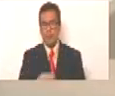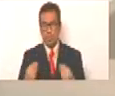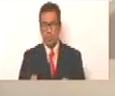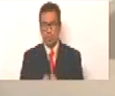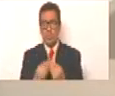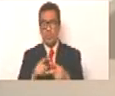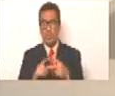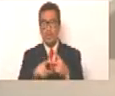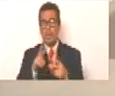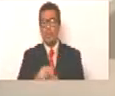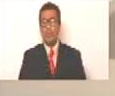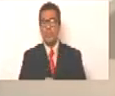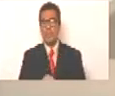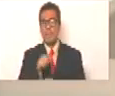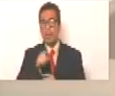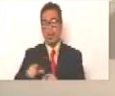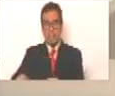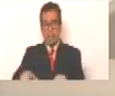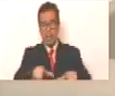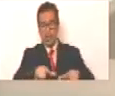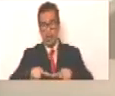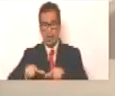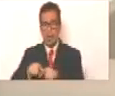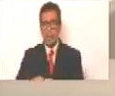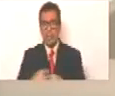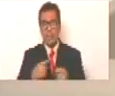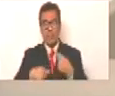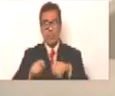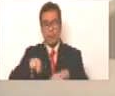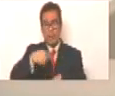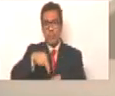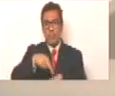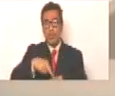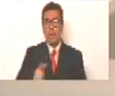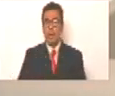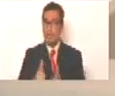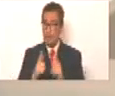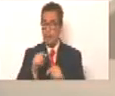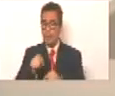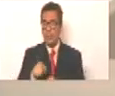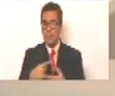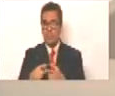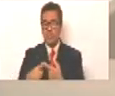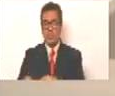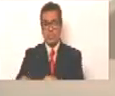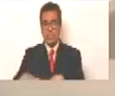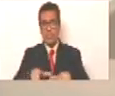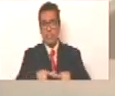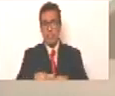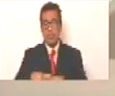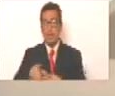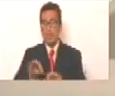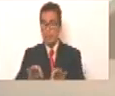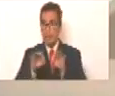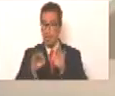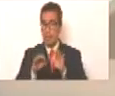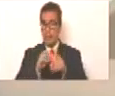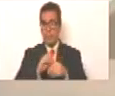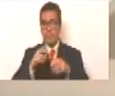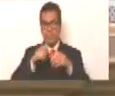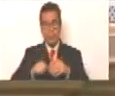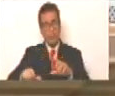en aquellas áreas donde su distribución natural así lo permita y otras zonas de interés ecológico y para la investigación. Es todo,